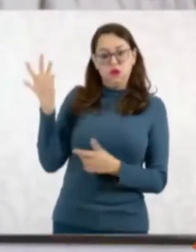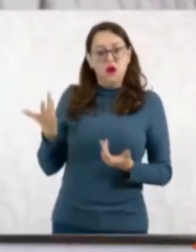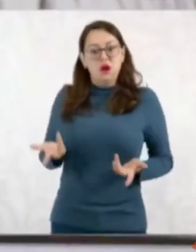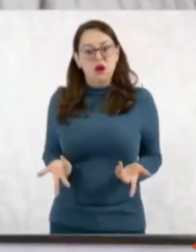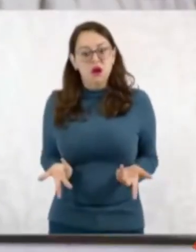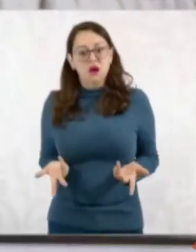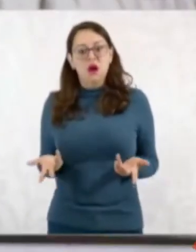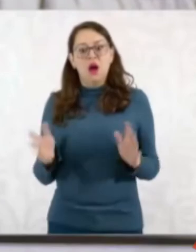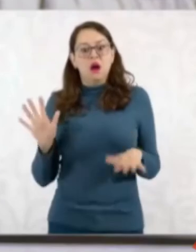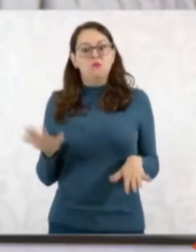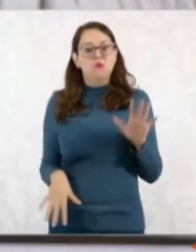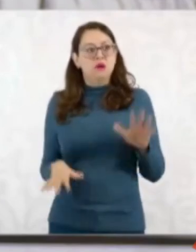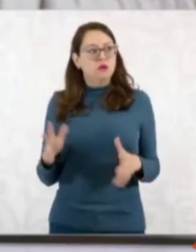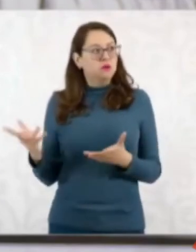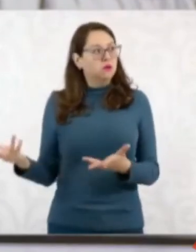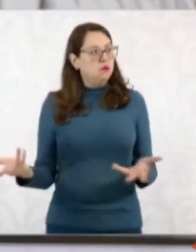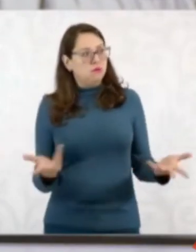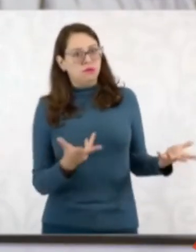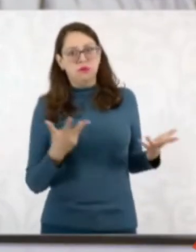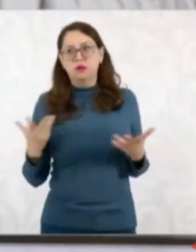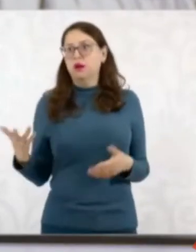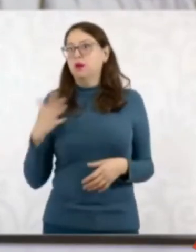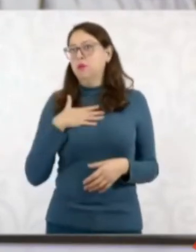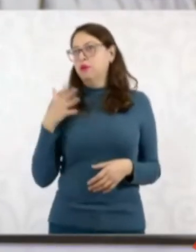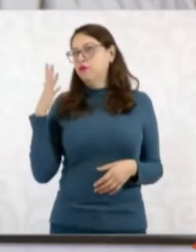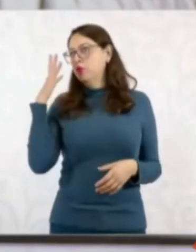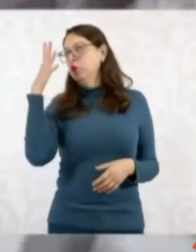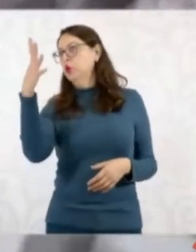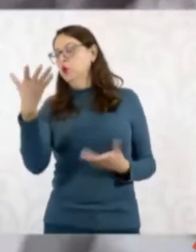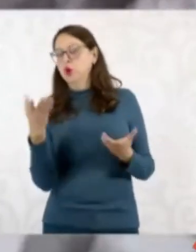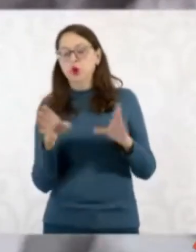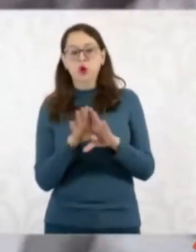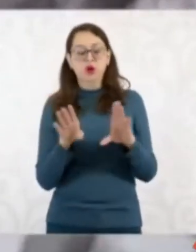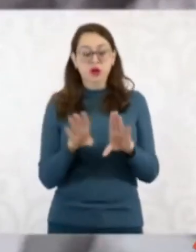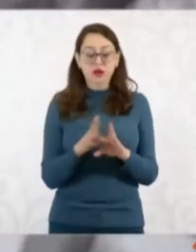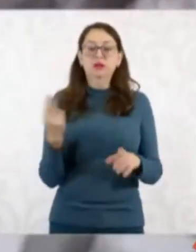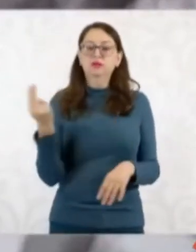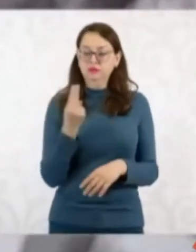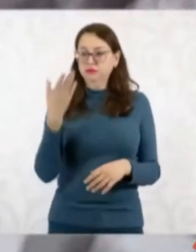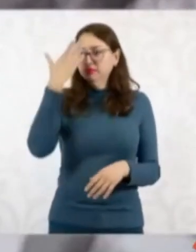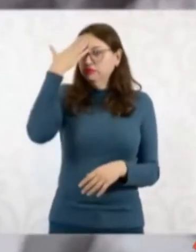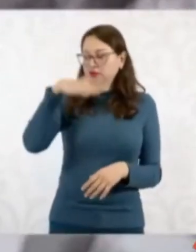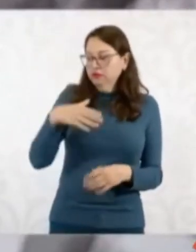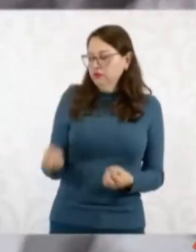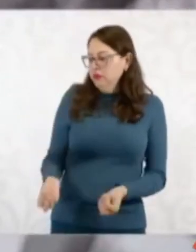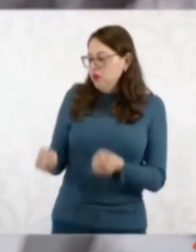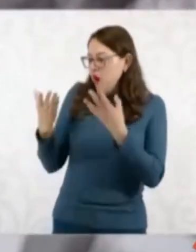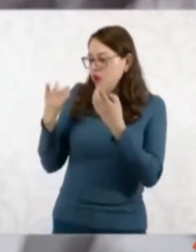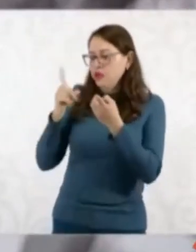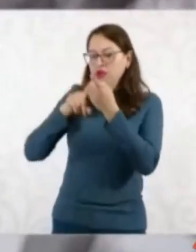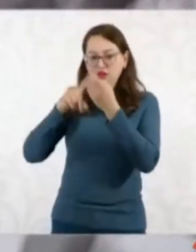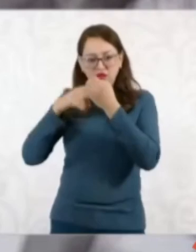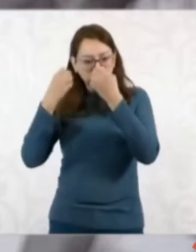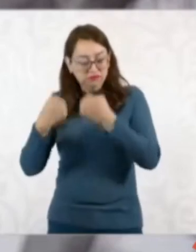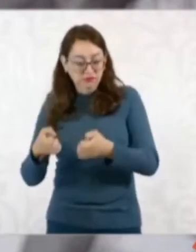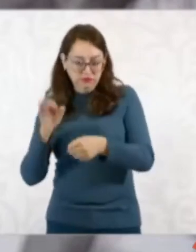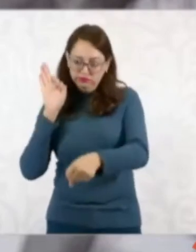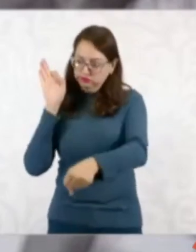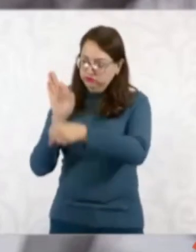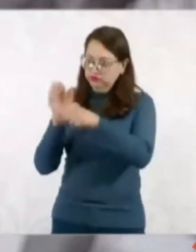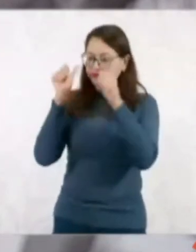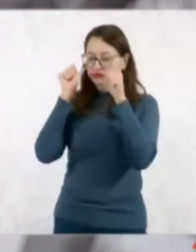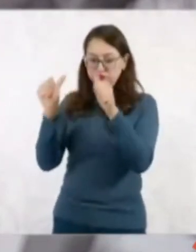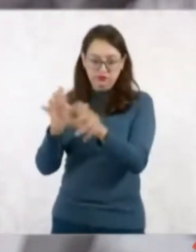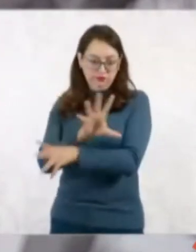transitando muchas veces sin esa certeza para conocer cuántos son, en dónde están y poderles brindar toda la protección y la atención